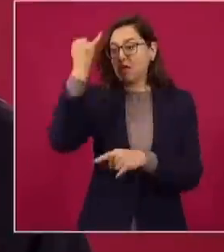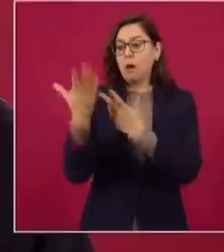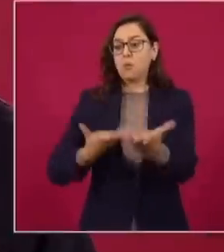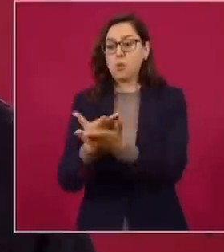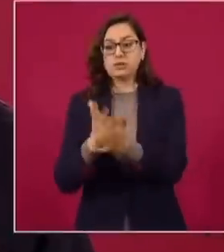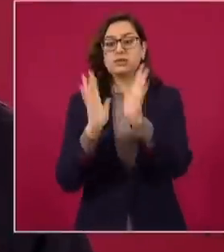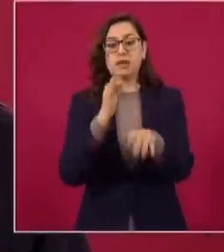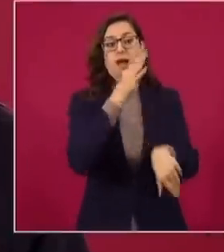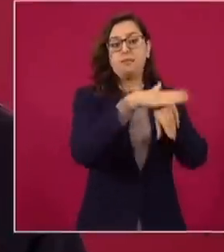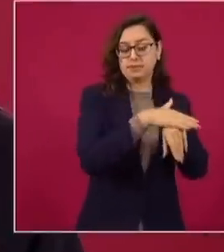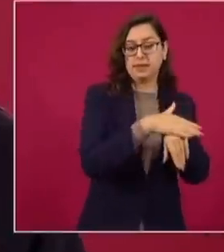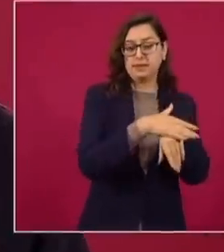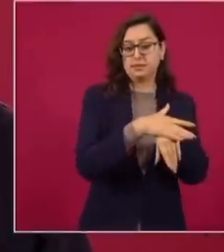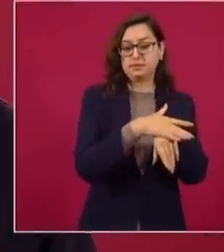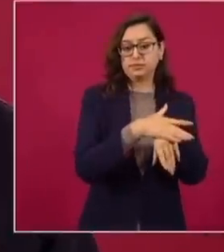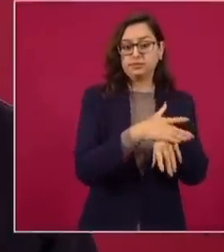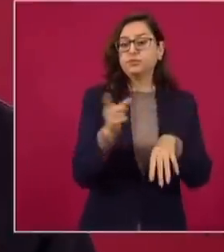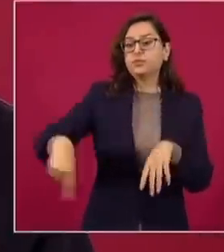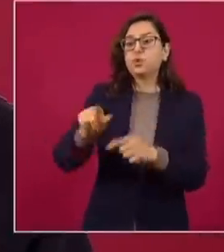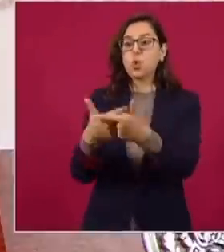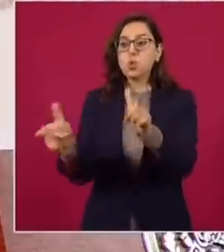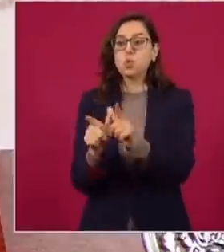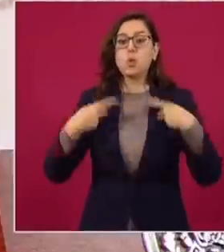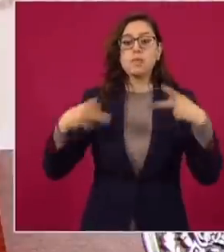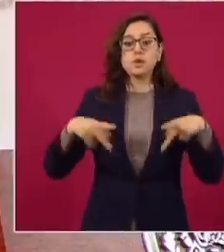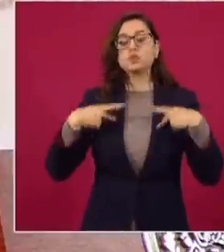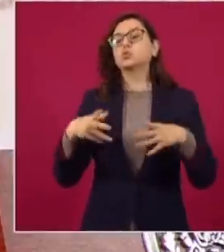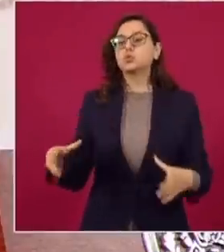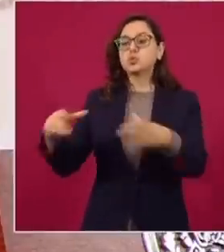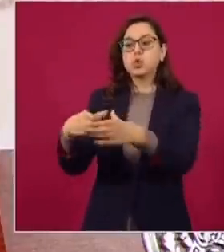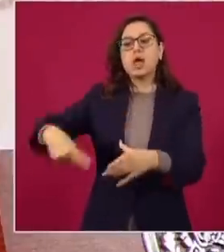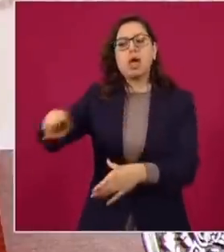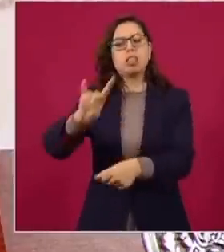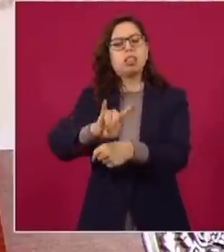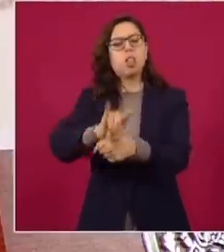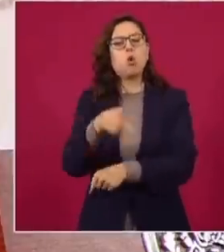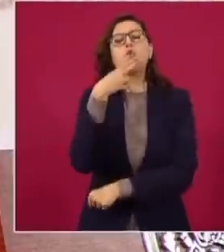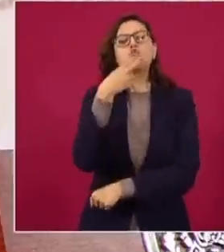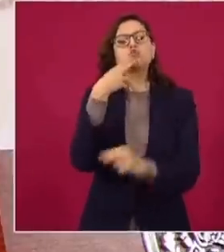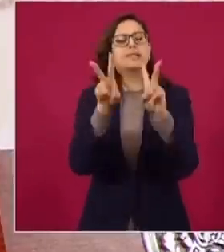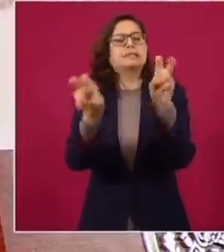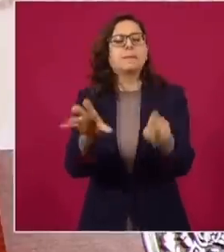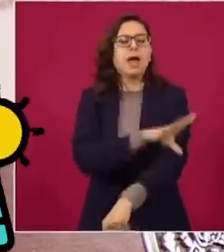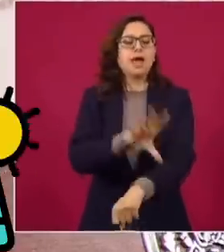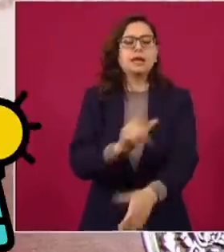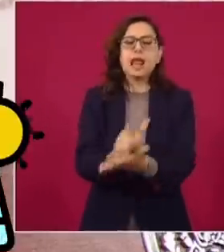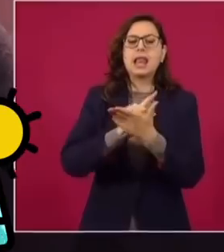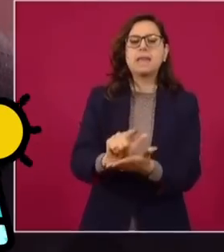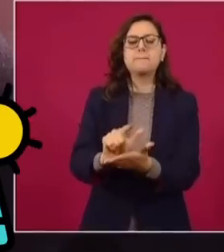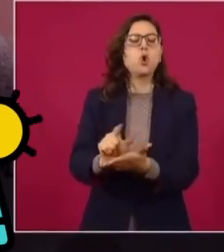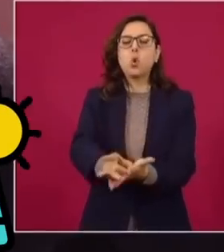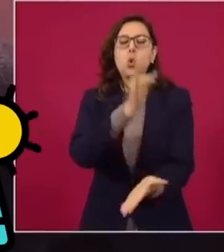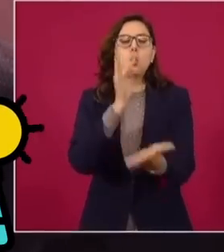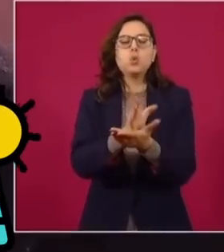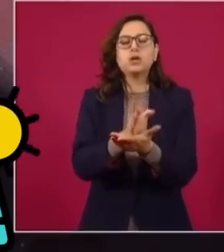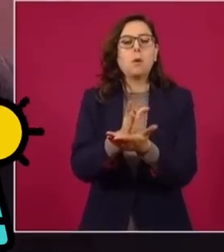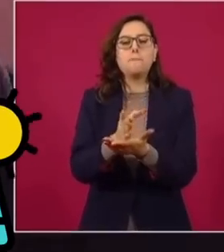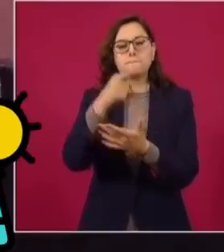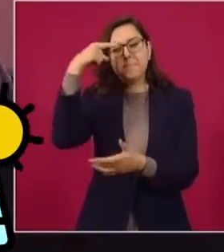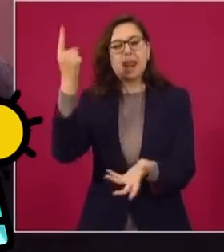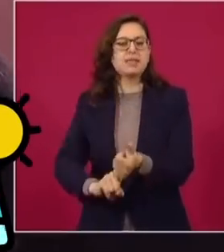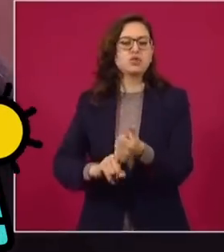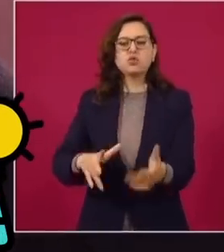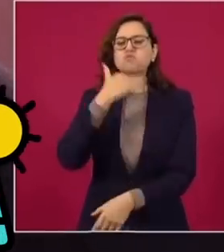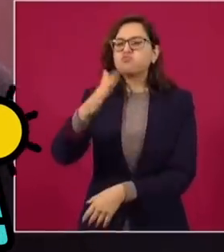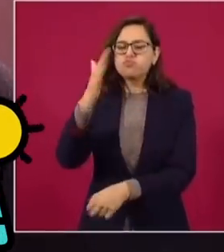que un grupo de personas utilizaron la bandera de las energías limpias para hacer negocios